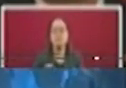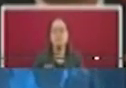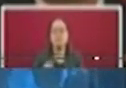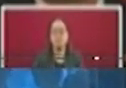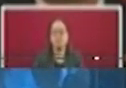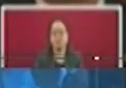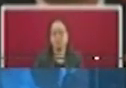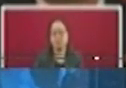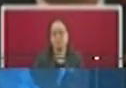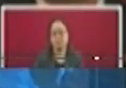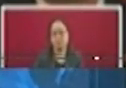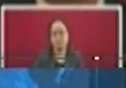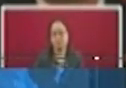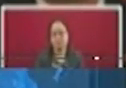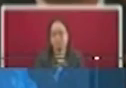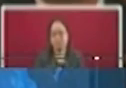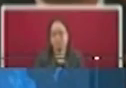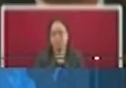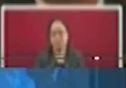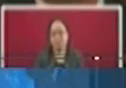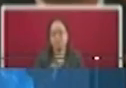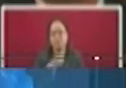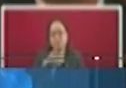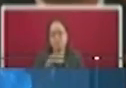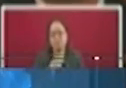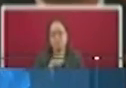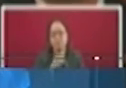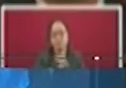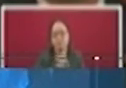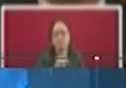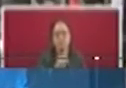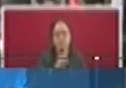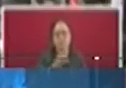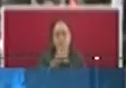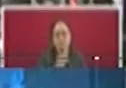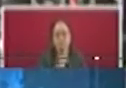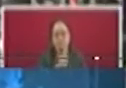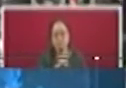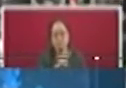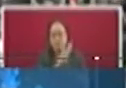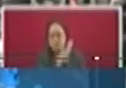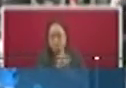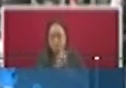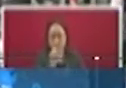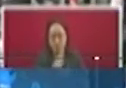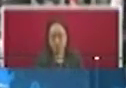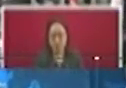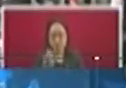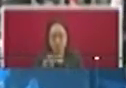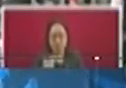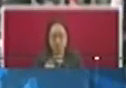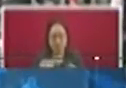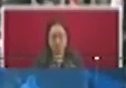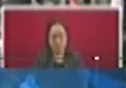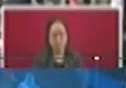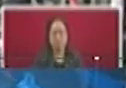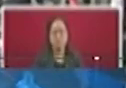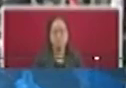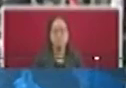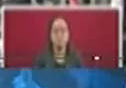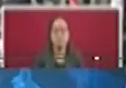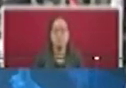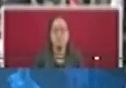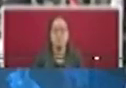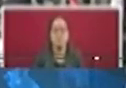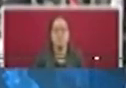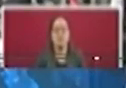Entonces, Joaquín, lo que creo yo que debemos de pedir y estar trabajando en ello es